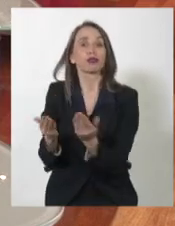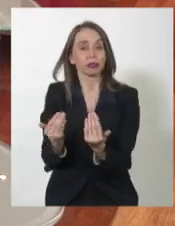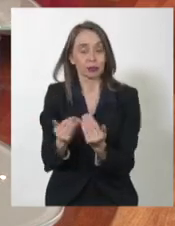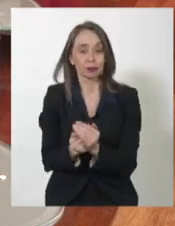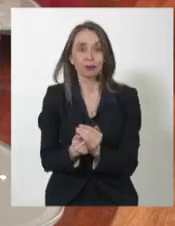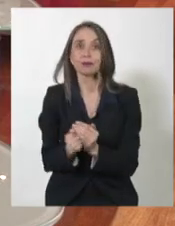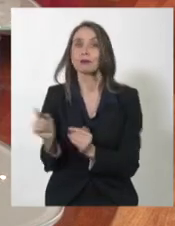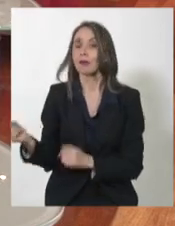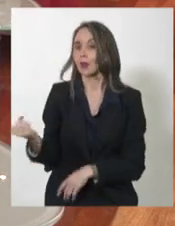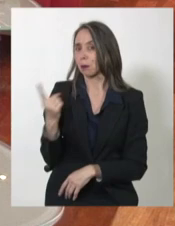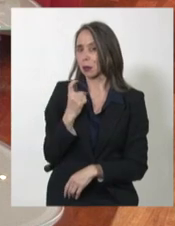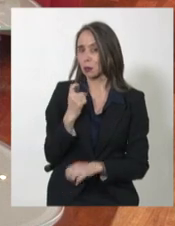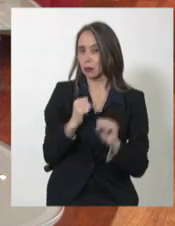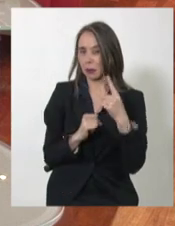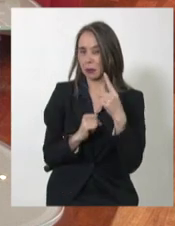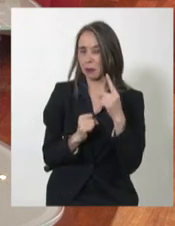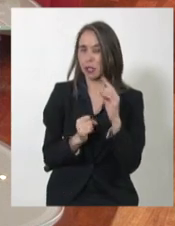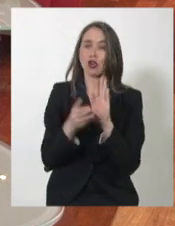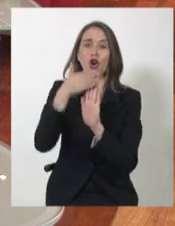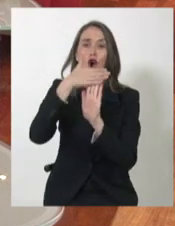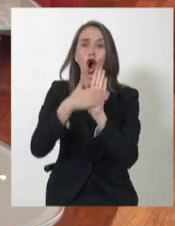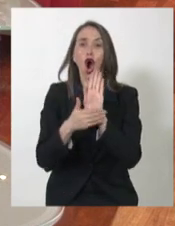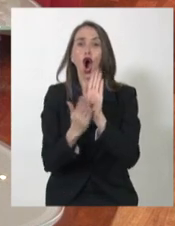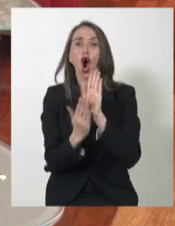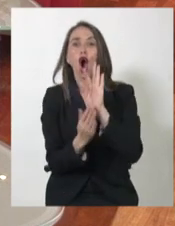la hoja en blanco,